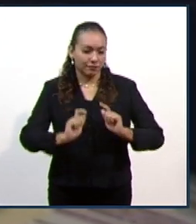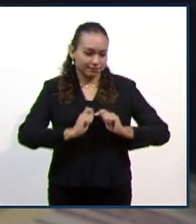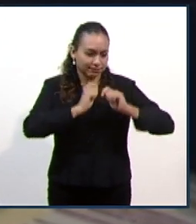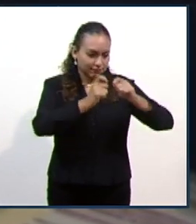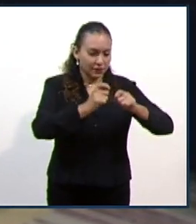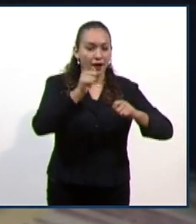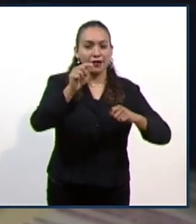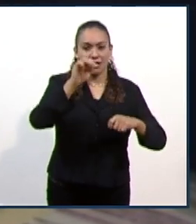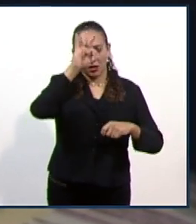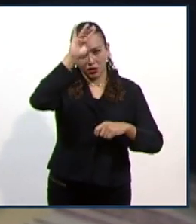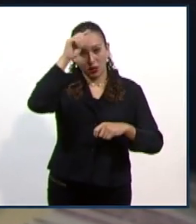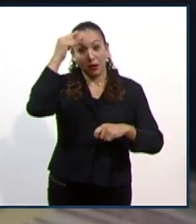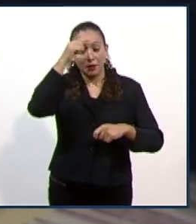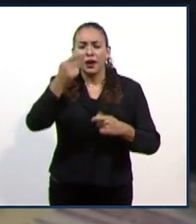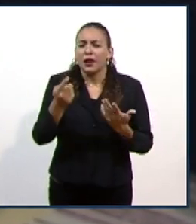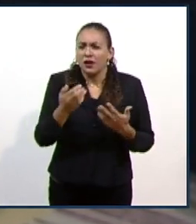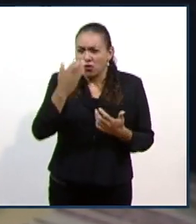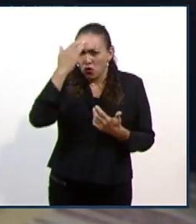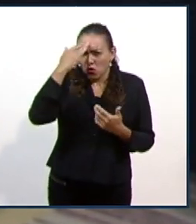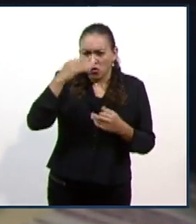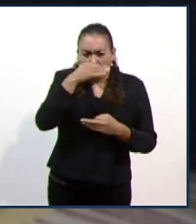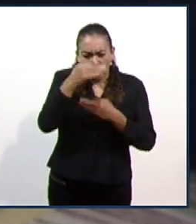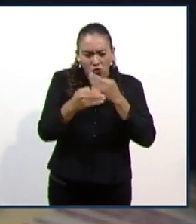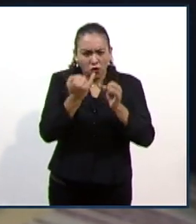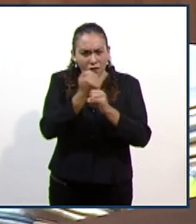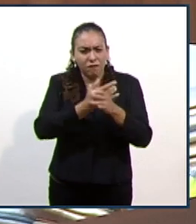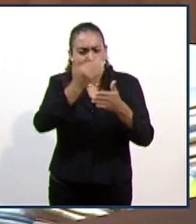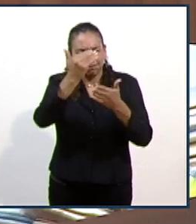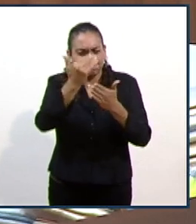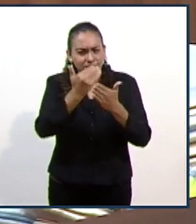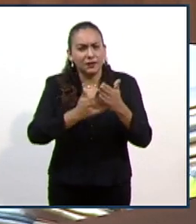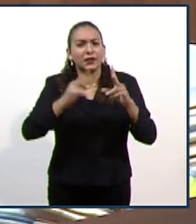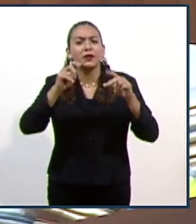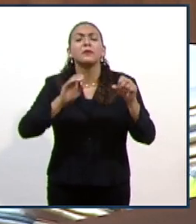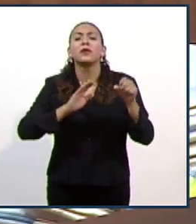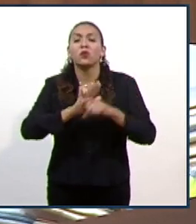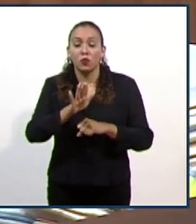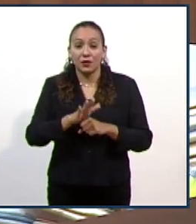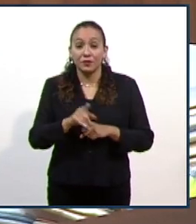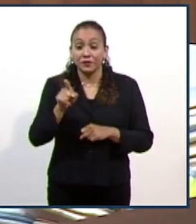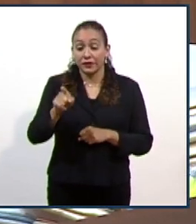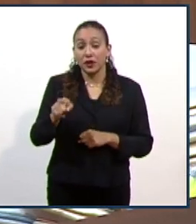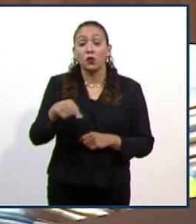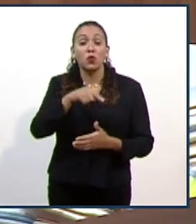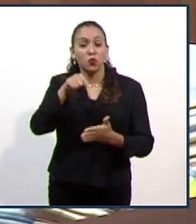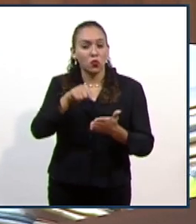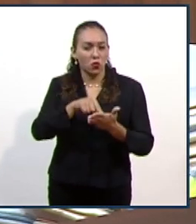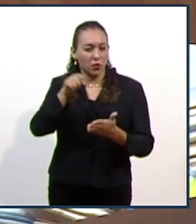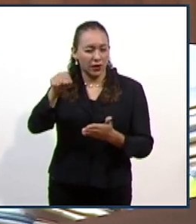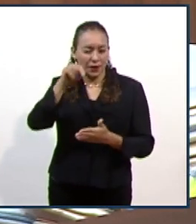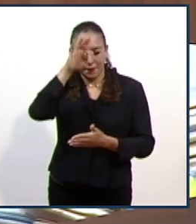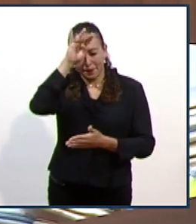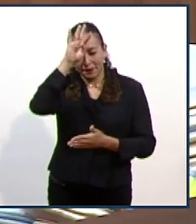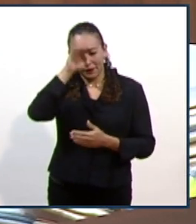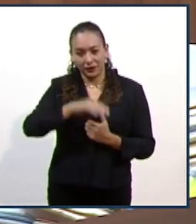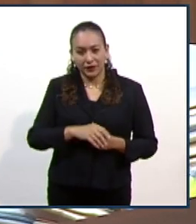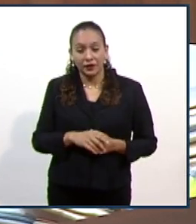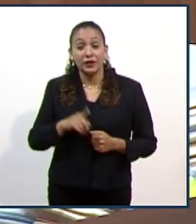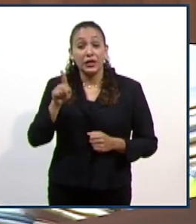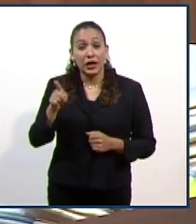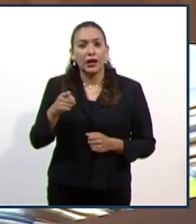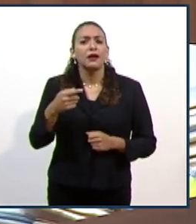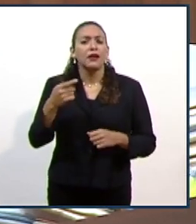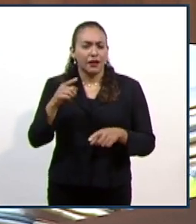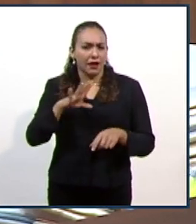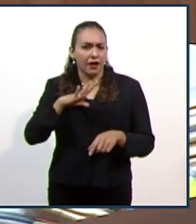Monterrey para conocer de los escritos, al estar relacionados con la elección de un ayuntamiento de una entidad en la que ejerce